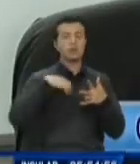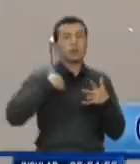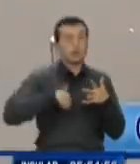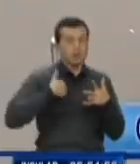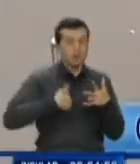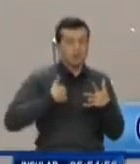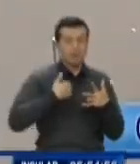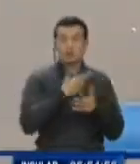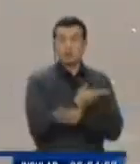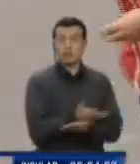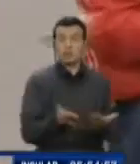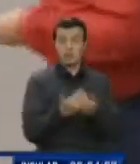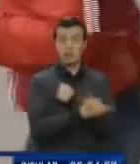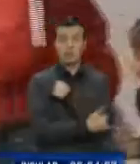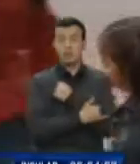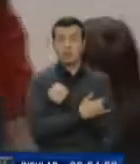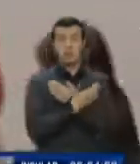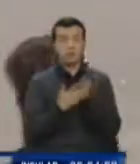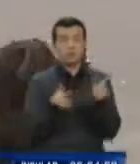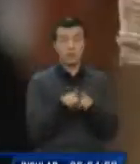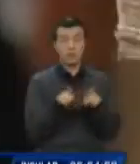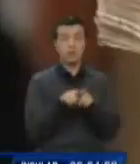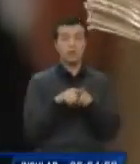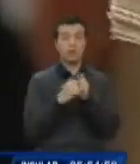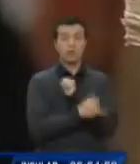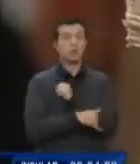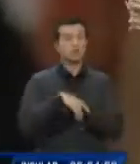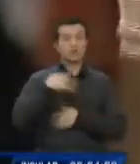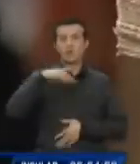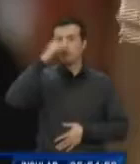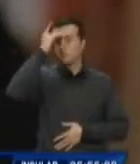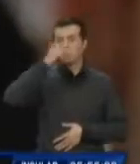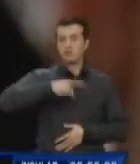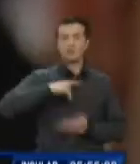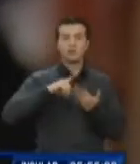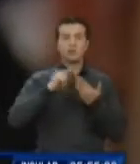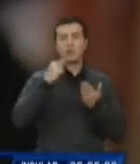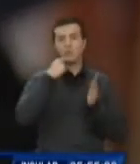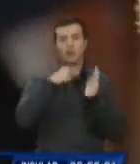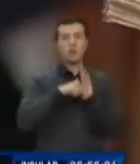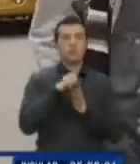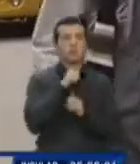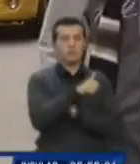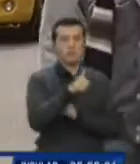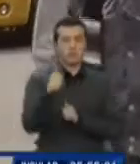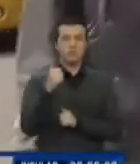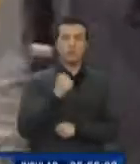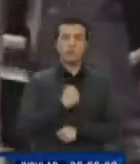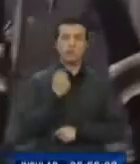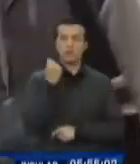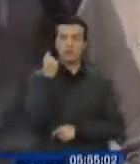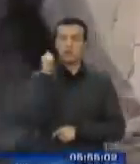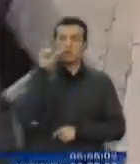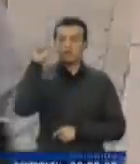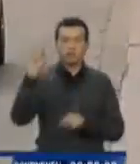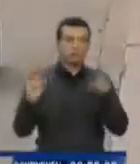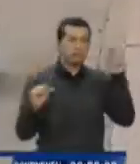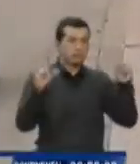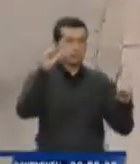Argentina. En ese contexto existen países que han adoptado medidas de carácter monetario como la devaluación. Y en el caso de Ecuador, de índole